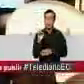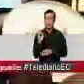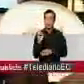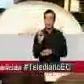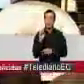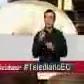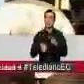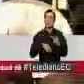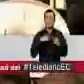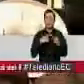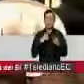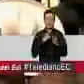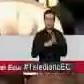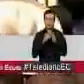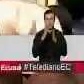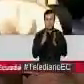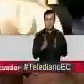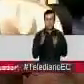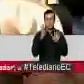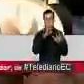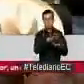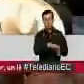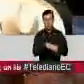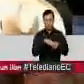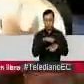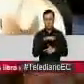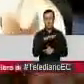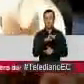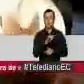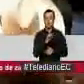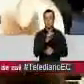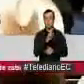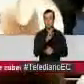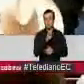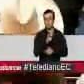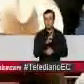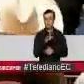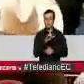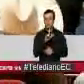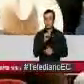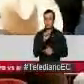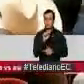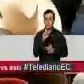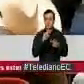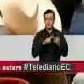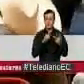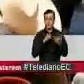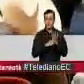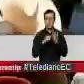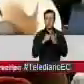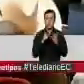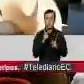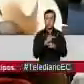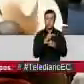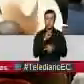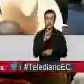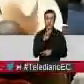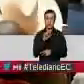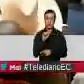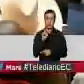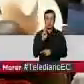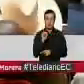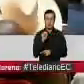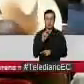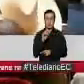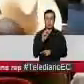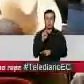Sonnenhosner, así como los ministros de Agricultura, Javier Lasso, y el ministro de la Producción, Iván